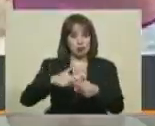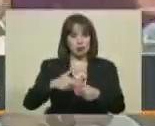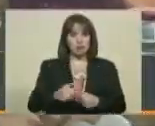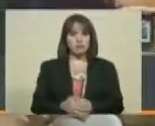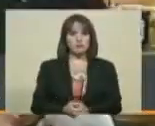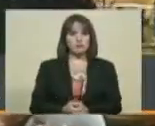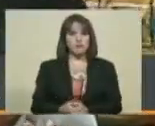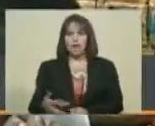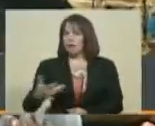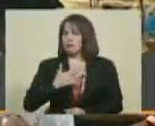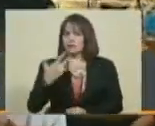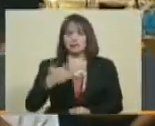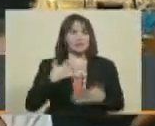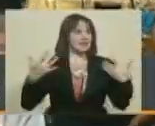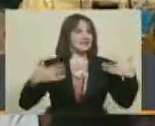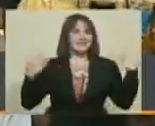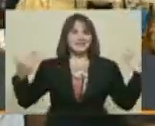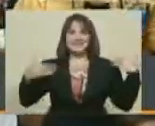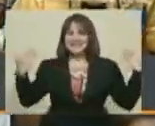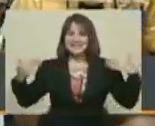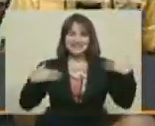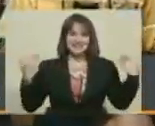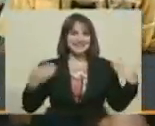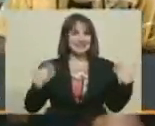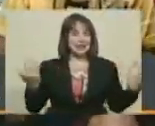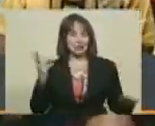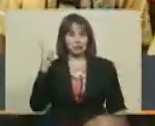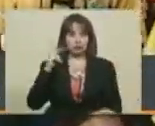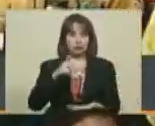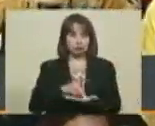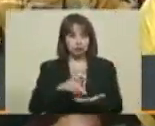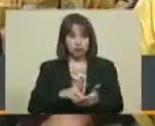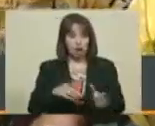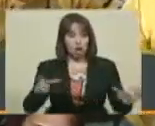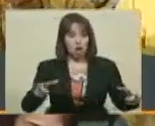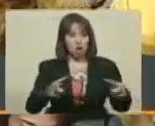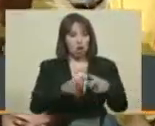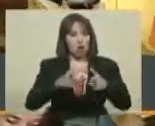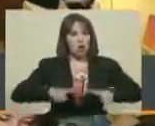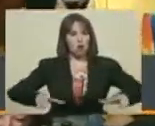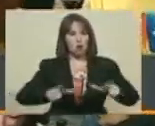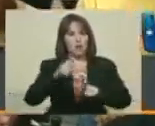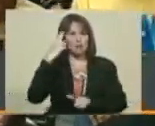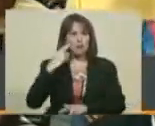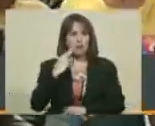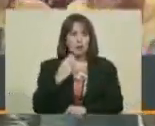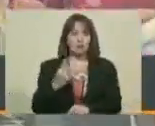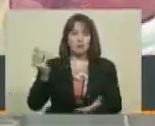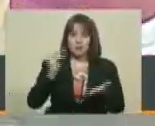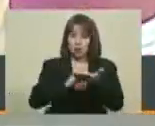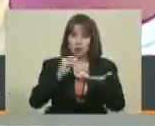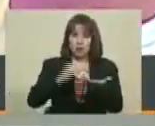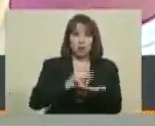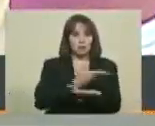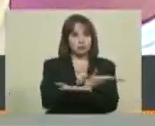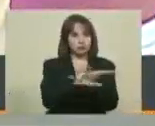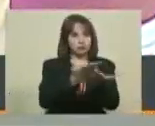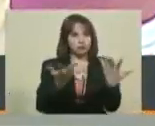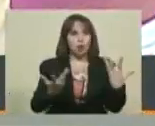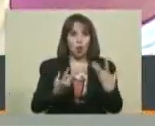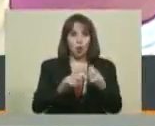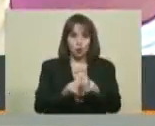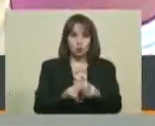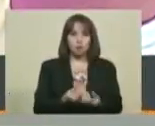Me siento feliz de estar aquí en el Salón Simón Bolívar. Otra vez con ustedes, hermanos